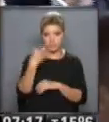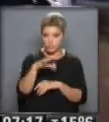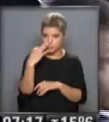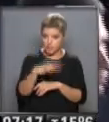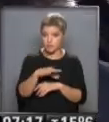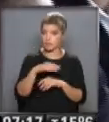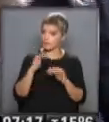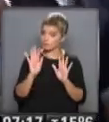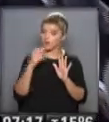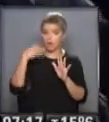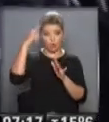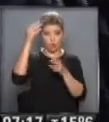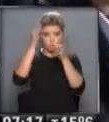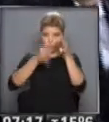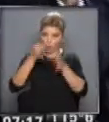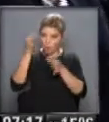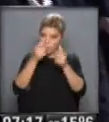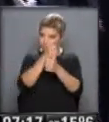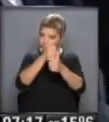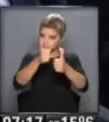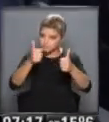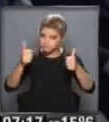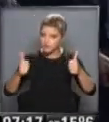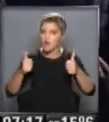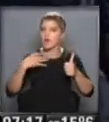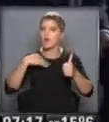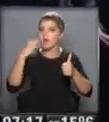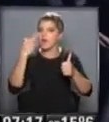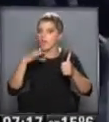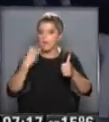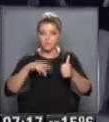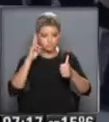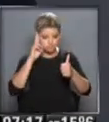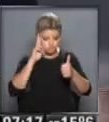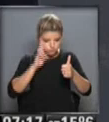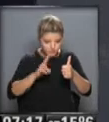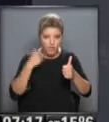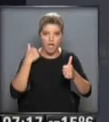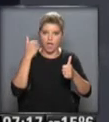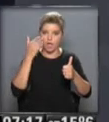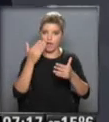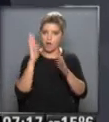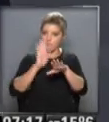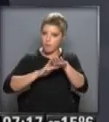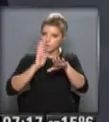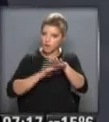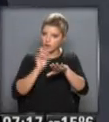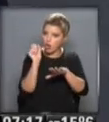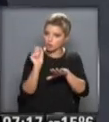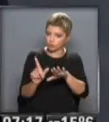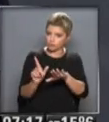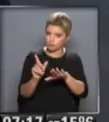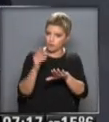jueces tendrán la enorme responsabilidad, un caso que nos ha sensibilizado y conmovido a todos, de aplicar toda